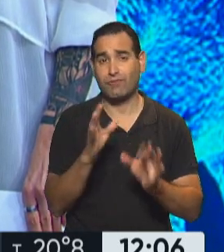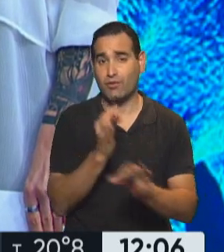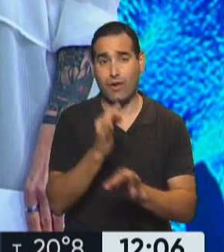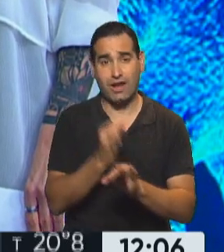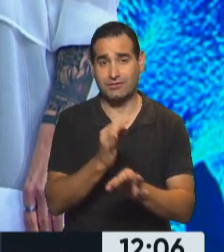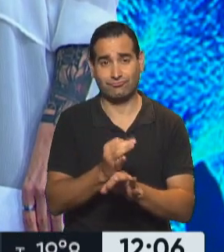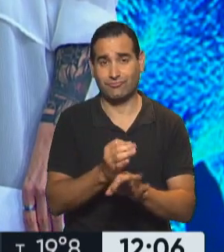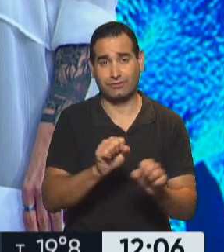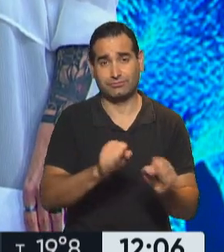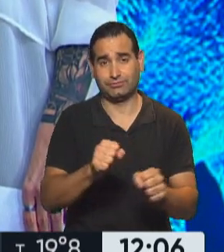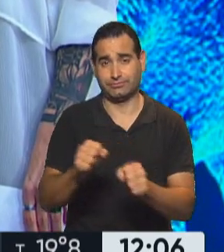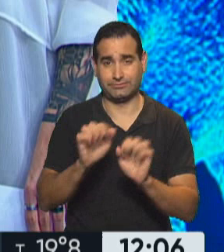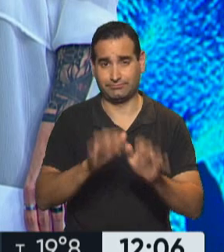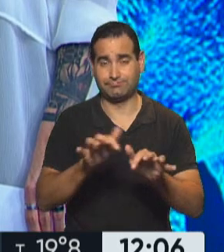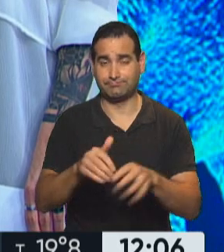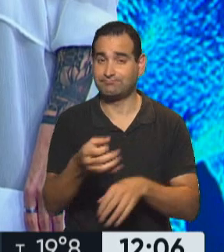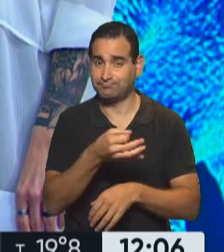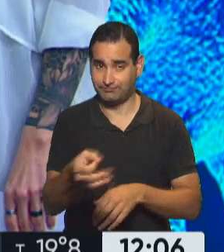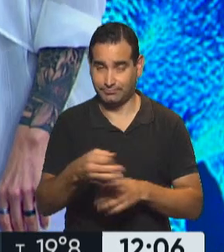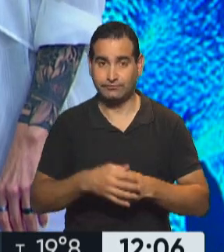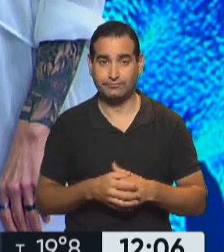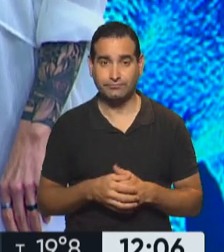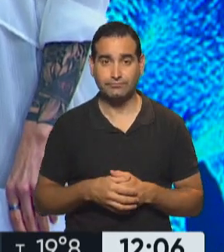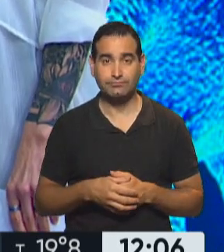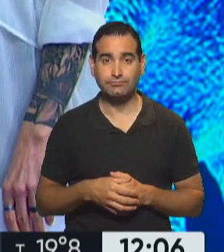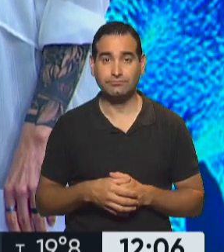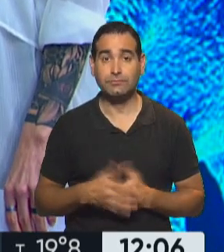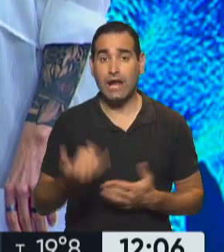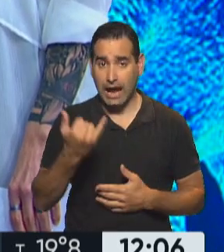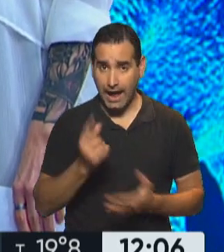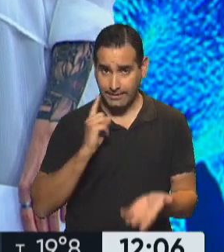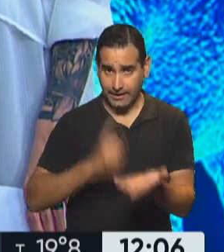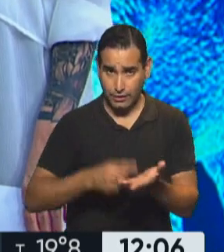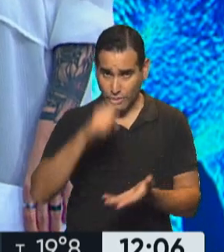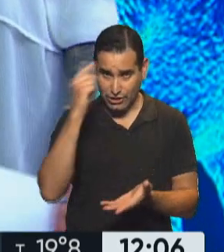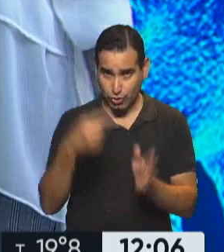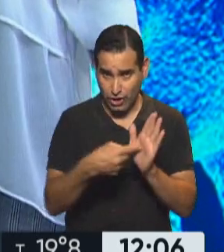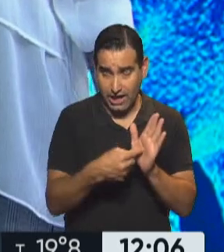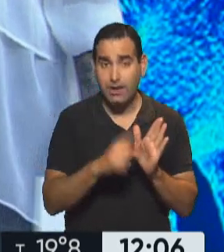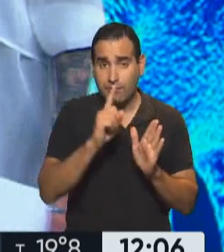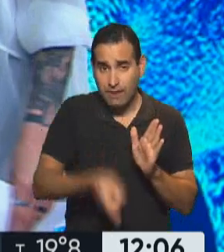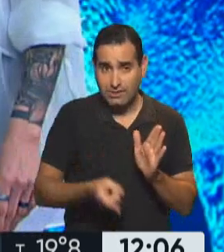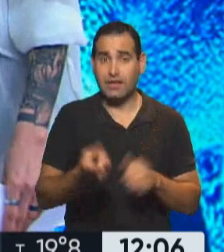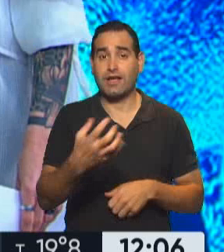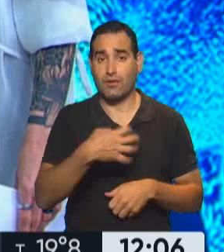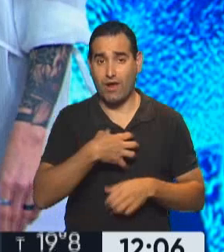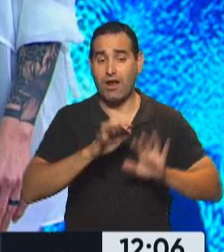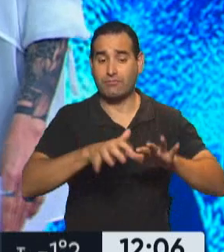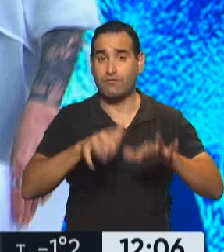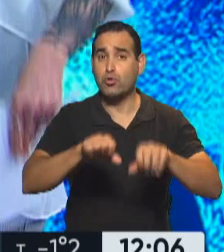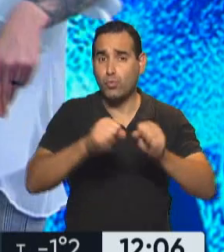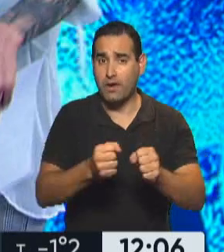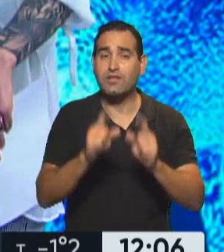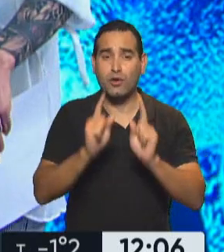presencialidad en todos los colegios de la provincia. Exacto, que pese a la vigencia del decreto nacional que establece la suspensión de la presencialidad en las